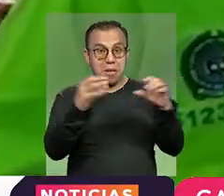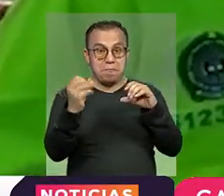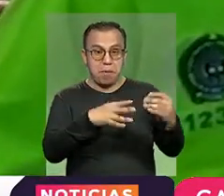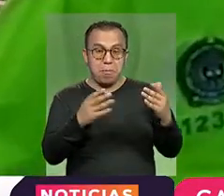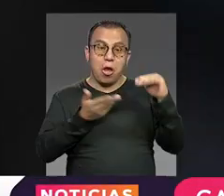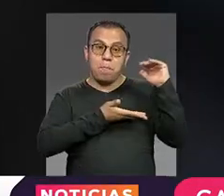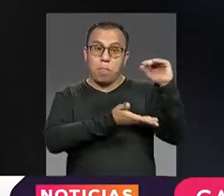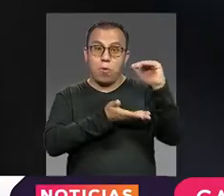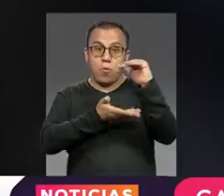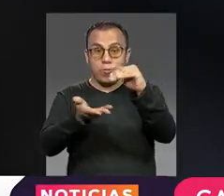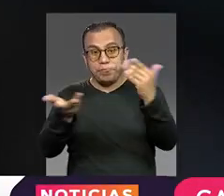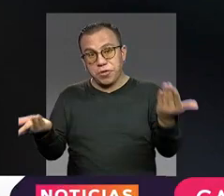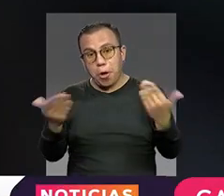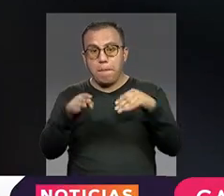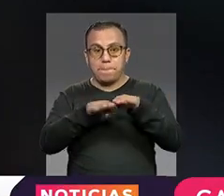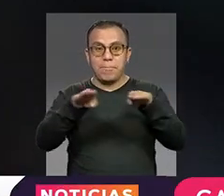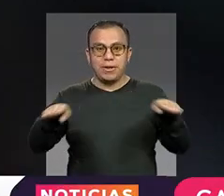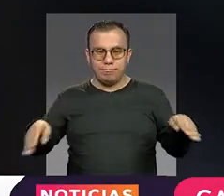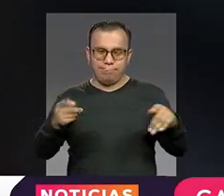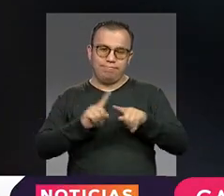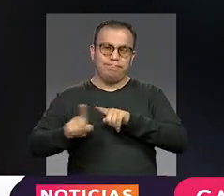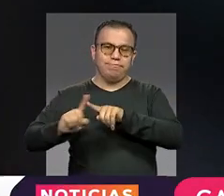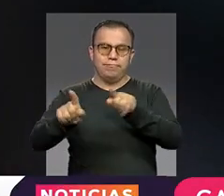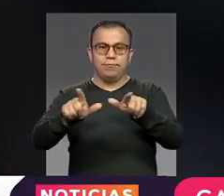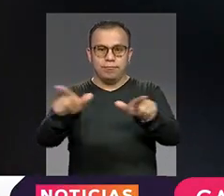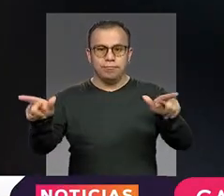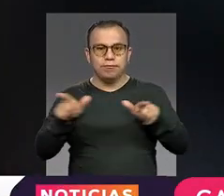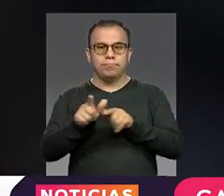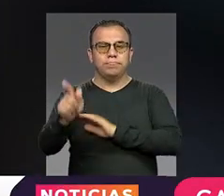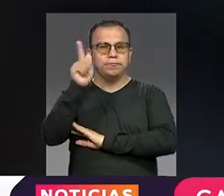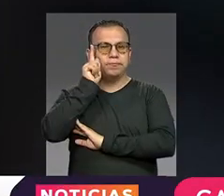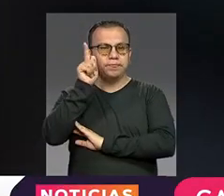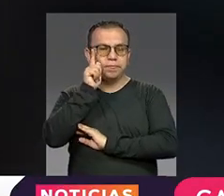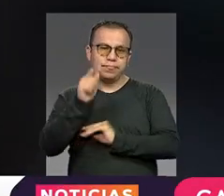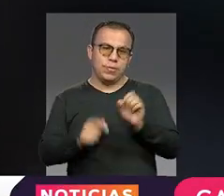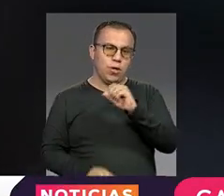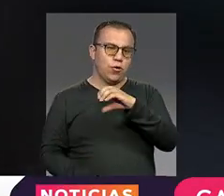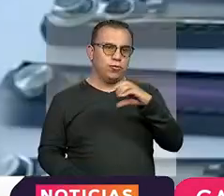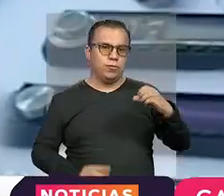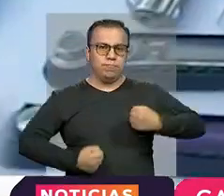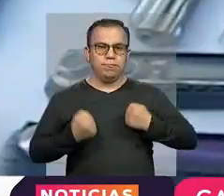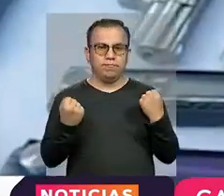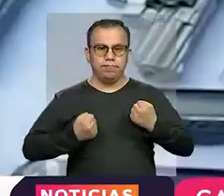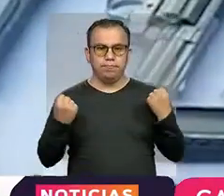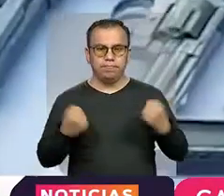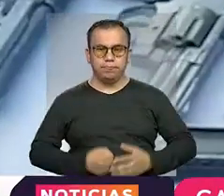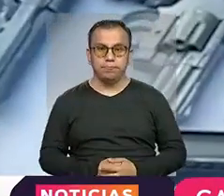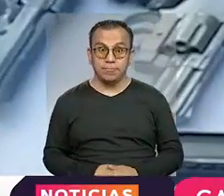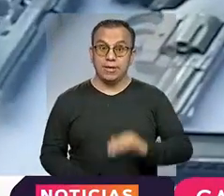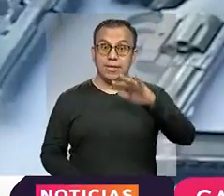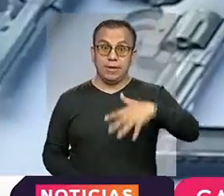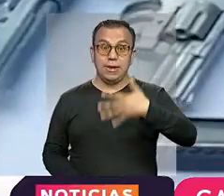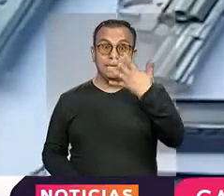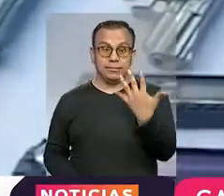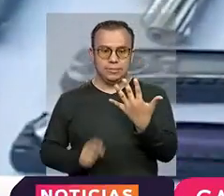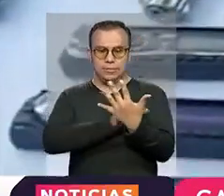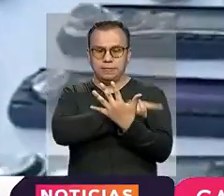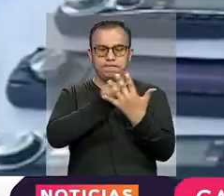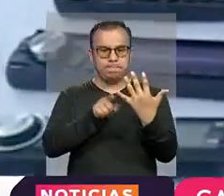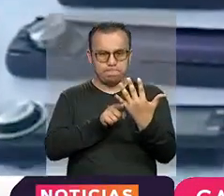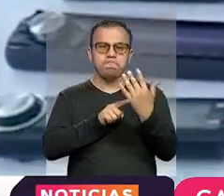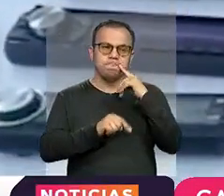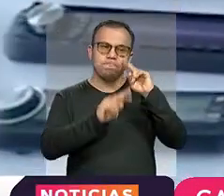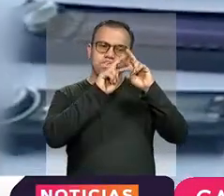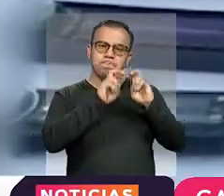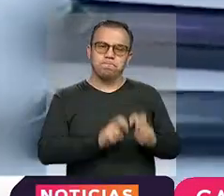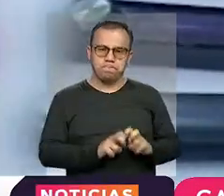o trasladarla en parqueaderos ubicados en la localidad Fontibón, en el occidente de Bogotá. Las cinco personas son investigadas